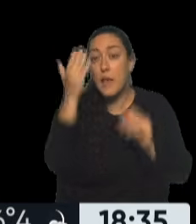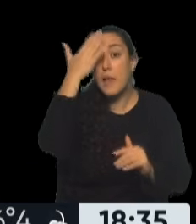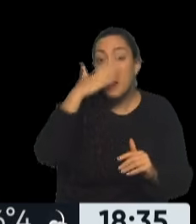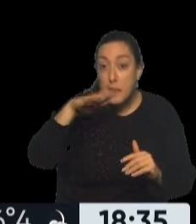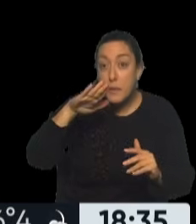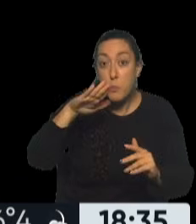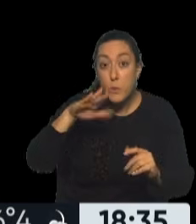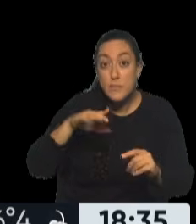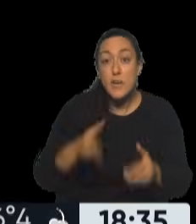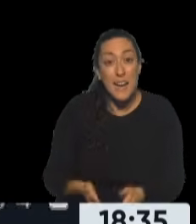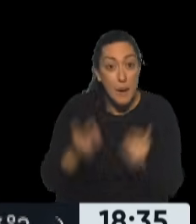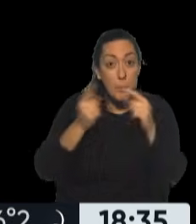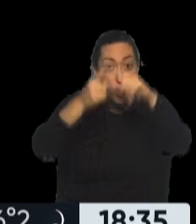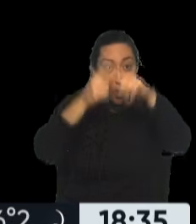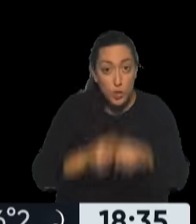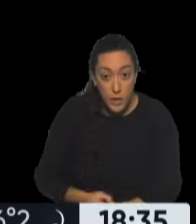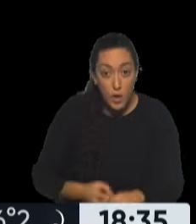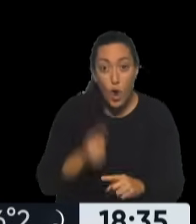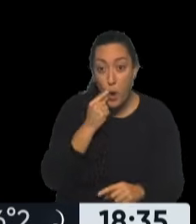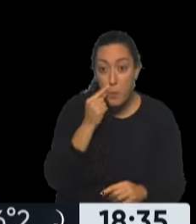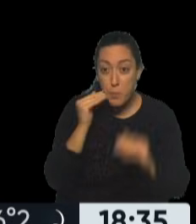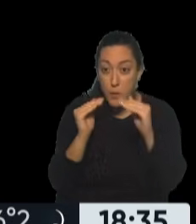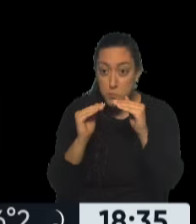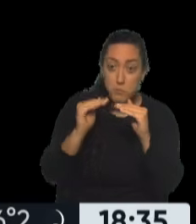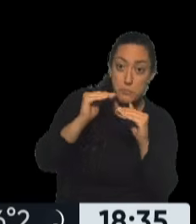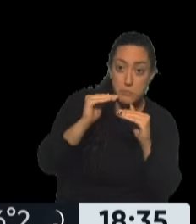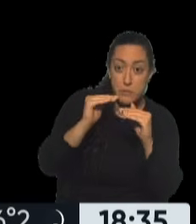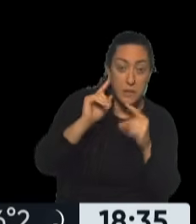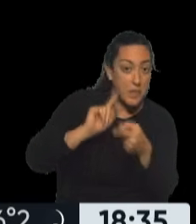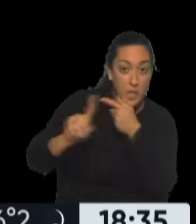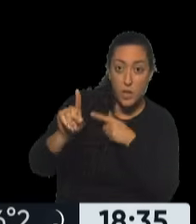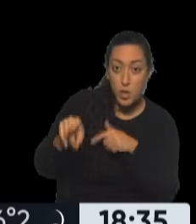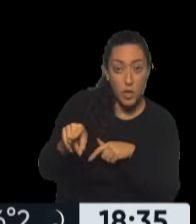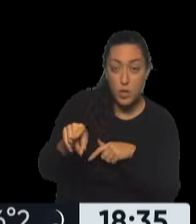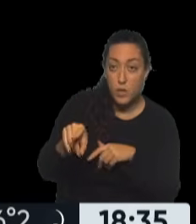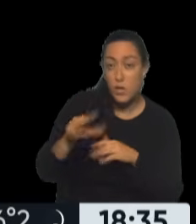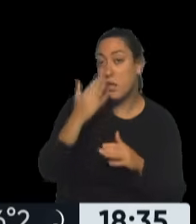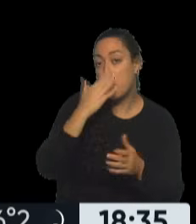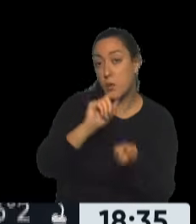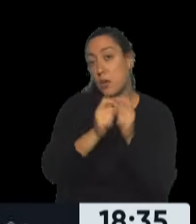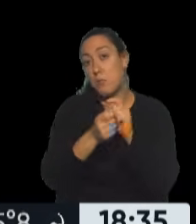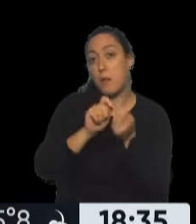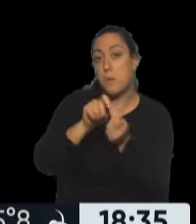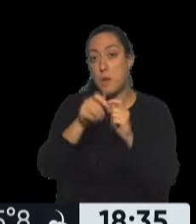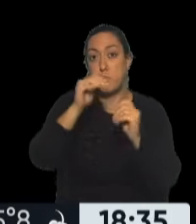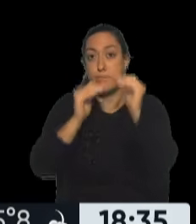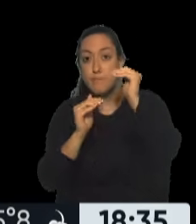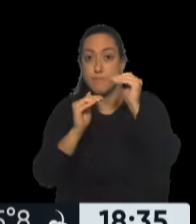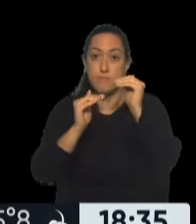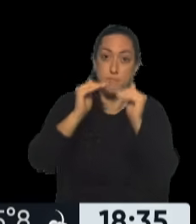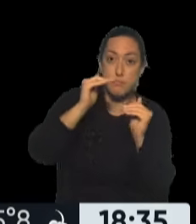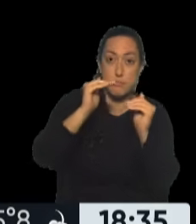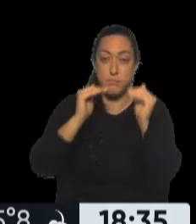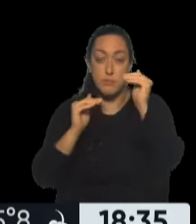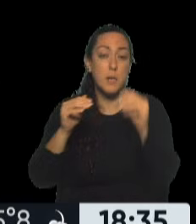incluso los conteos rápidos, le daban la victoria directamente a Roberto Sánchez. Y esto fue cambiando, ¿no? Muchos especulaba que muchas veces en Perú pasa como